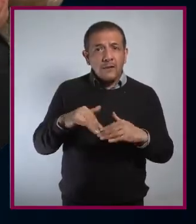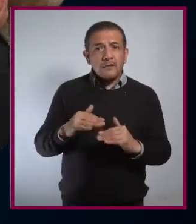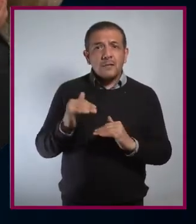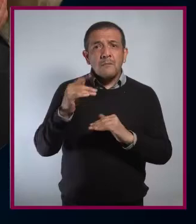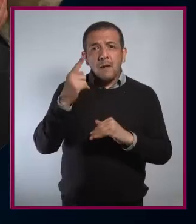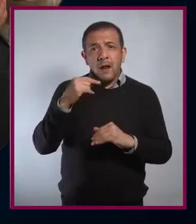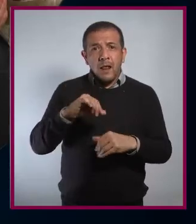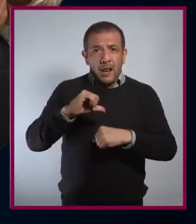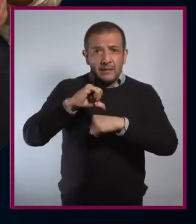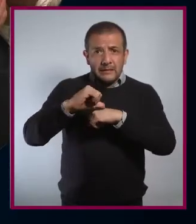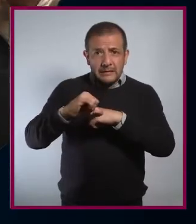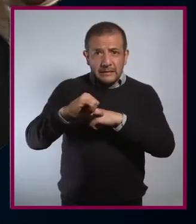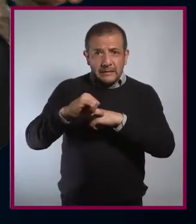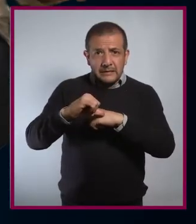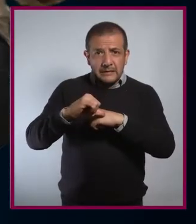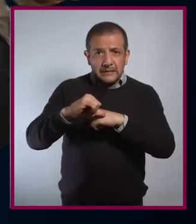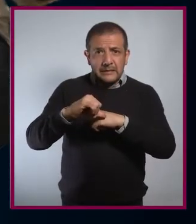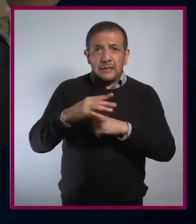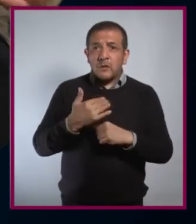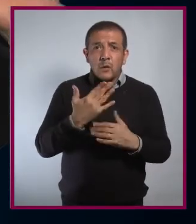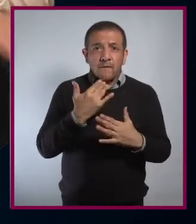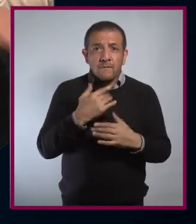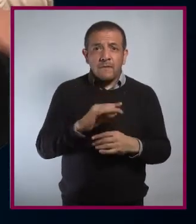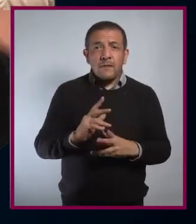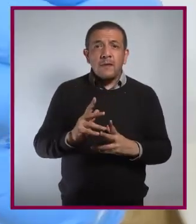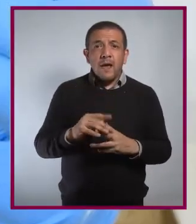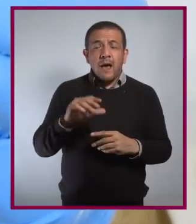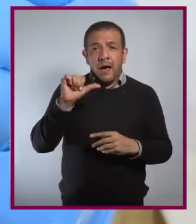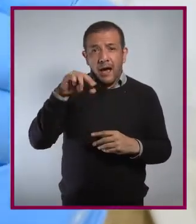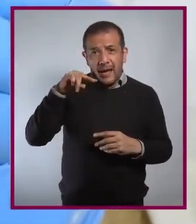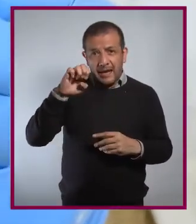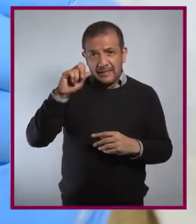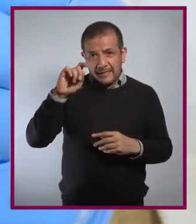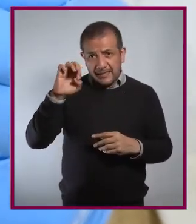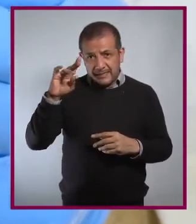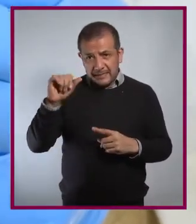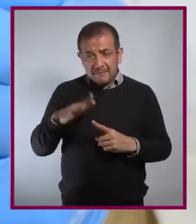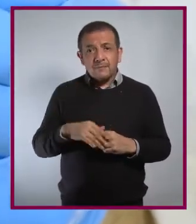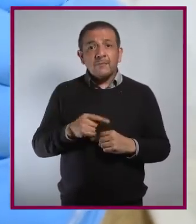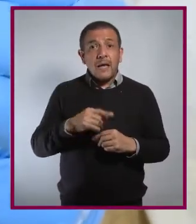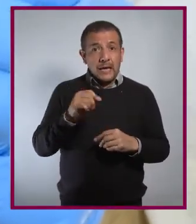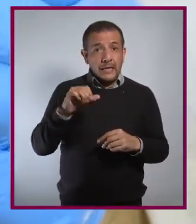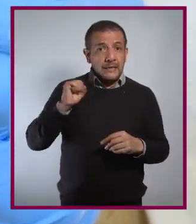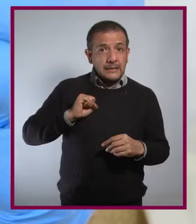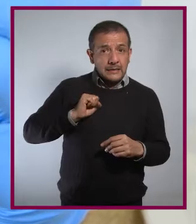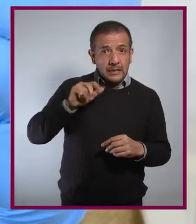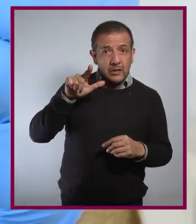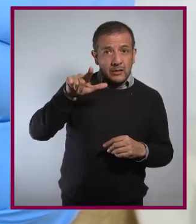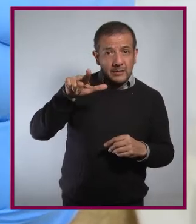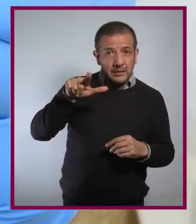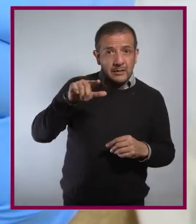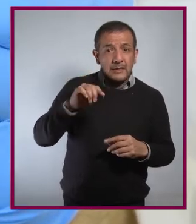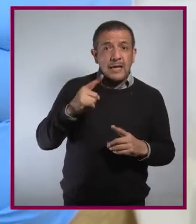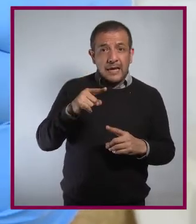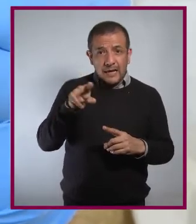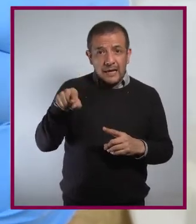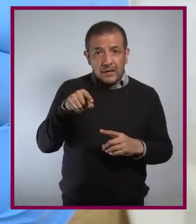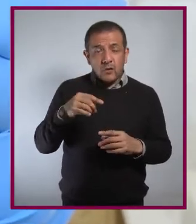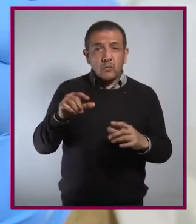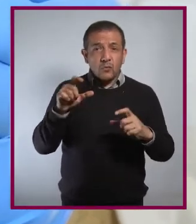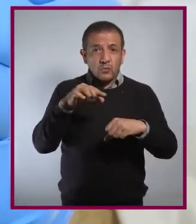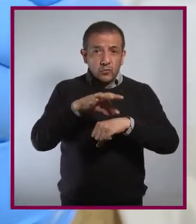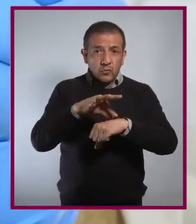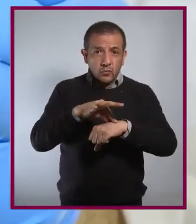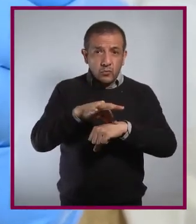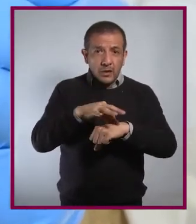limitación más grande para las cirugías fue no contar con la anestesia. En el siglo XVII, los médicos usaban